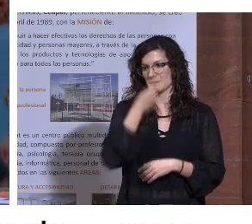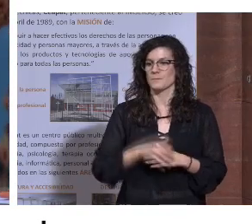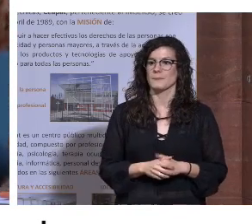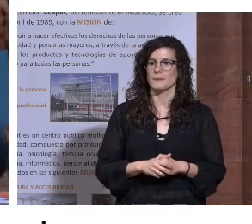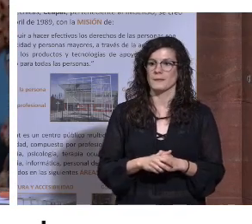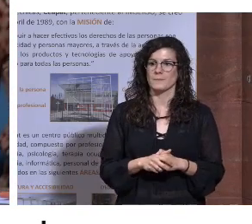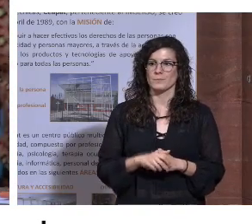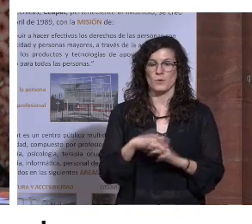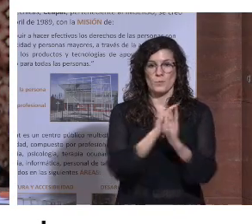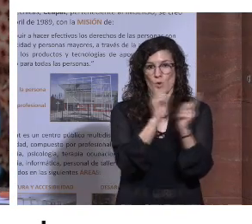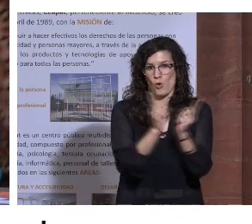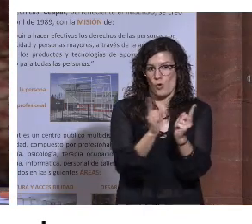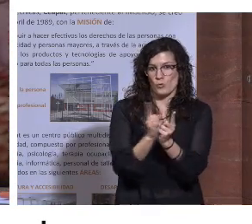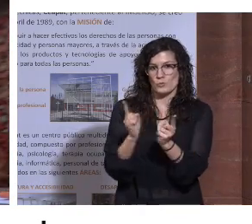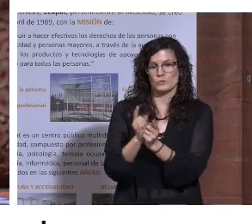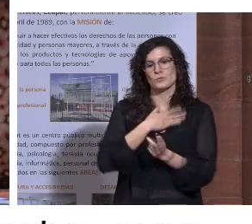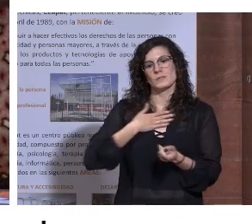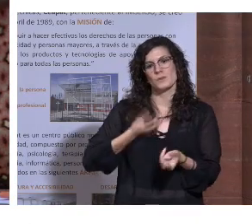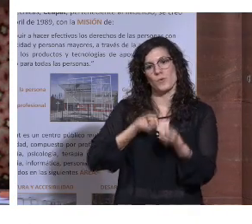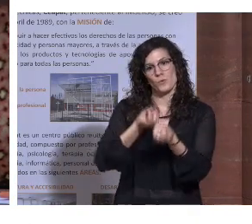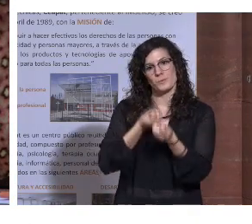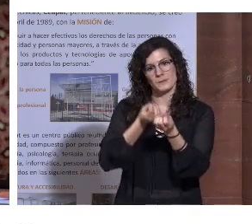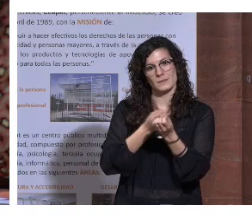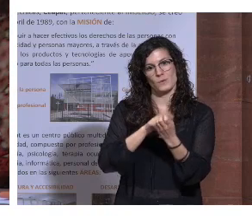Muy brevemente voy a comentar